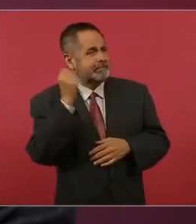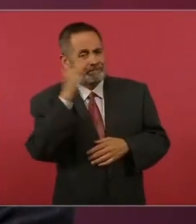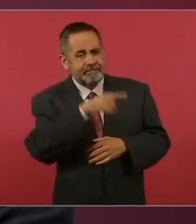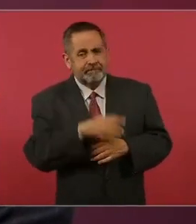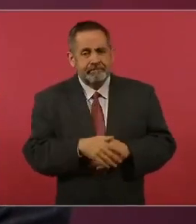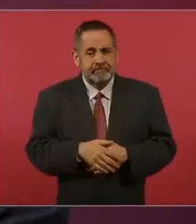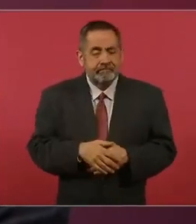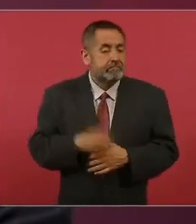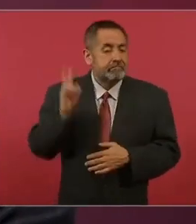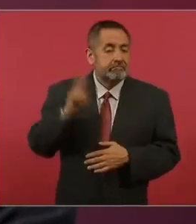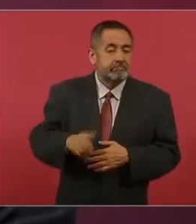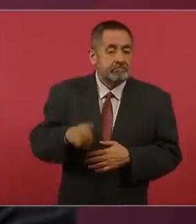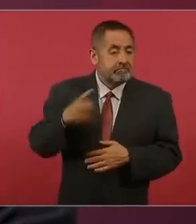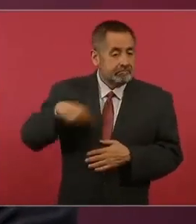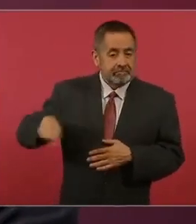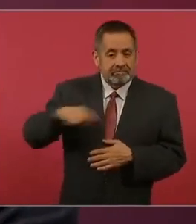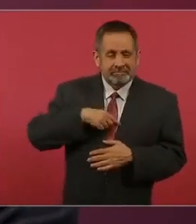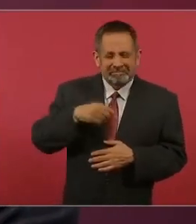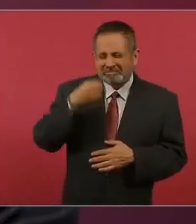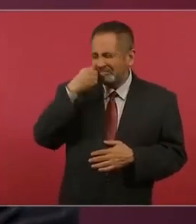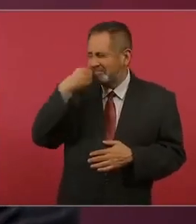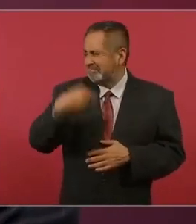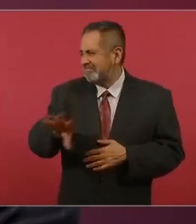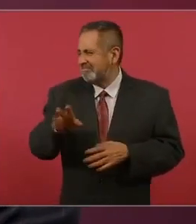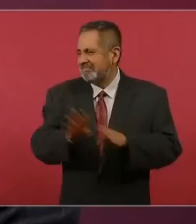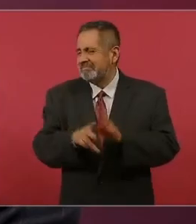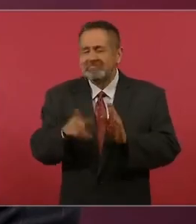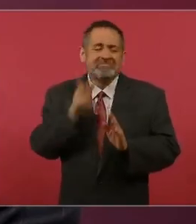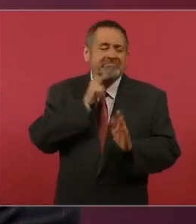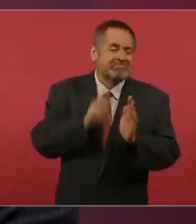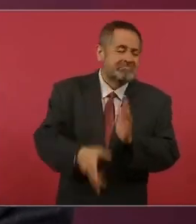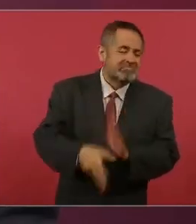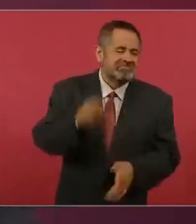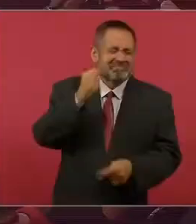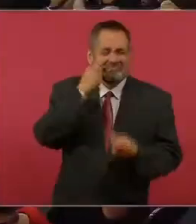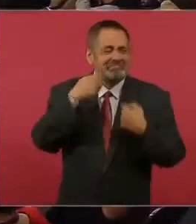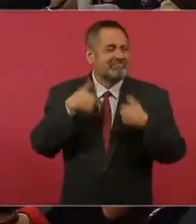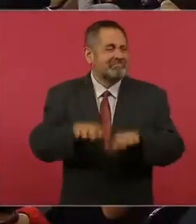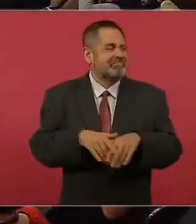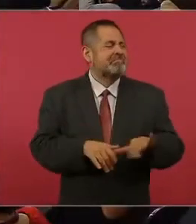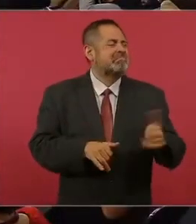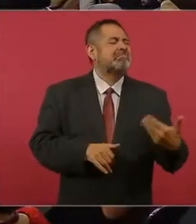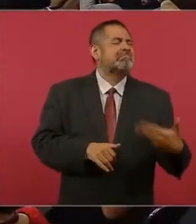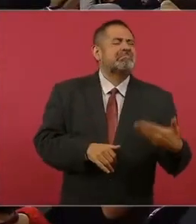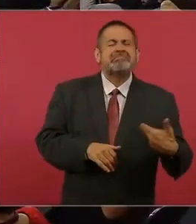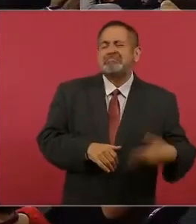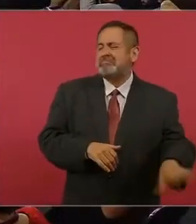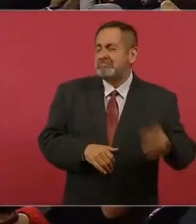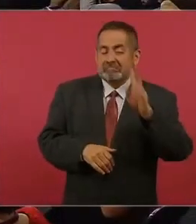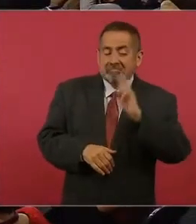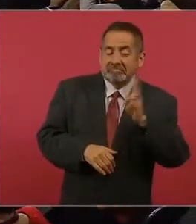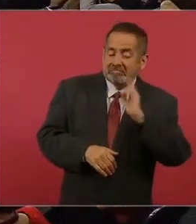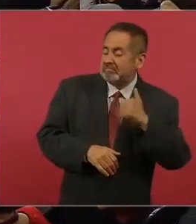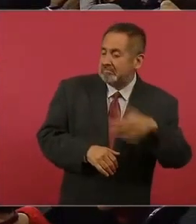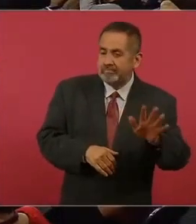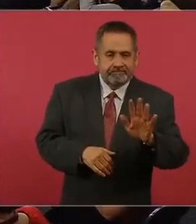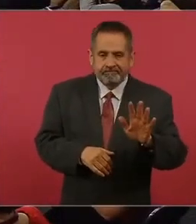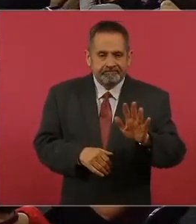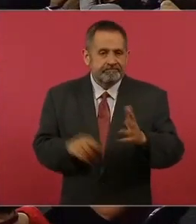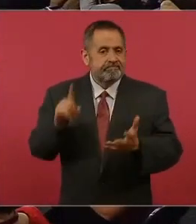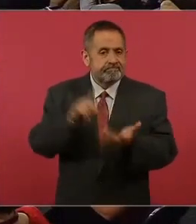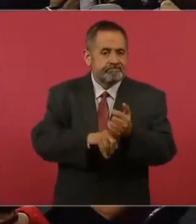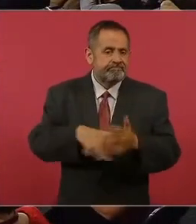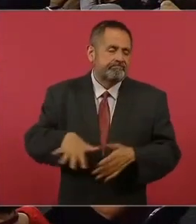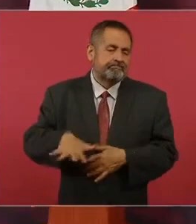Porque no les importaba extraer petróleo. Lo que predominaba era la